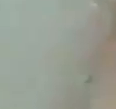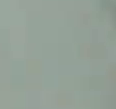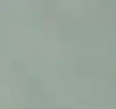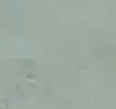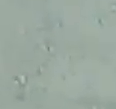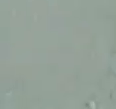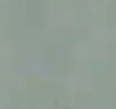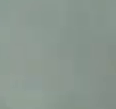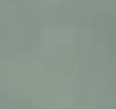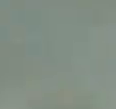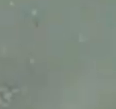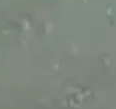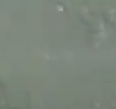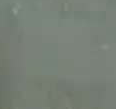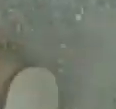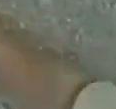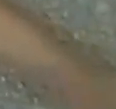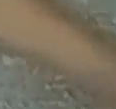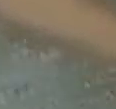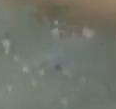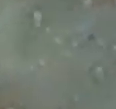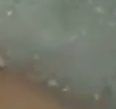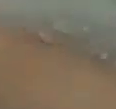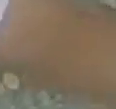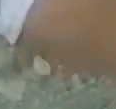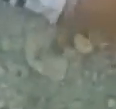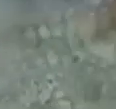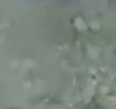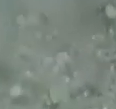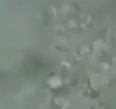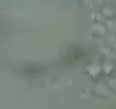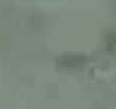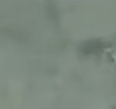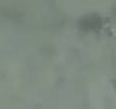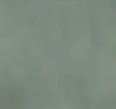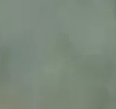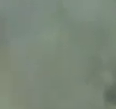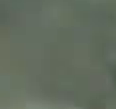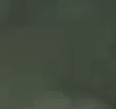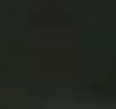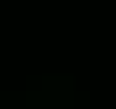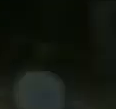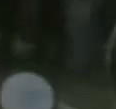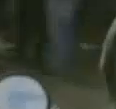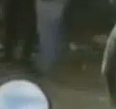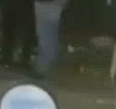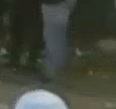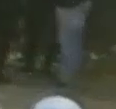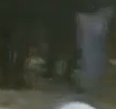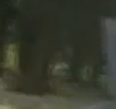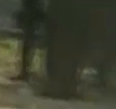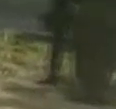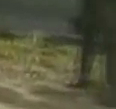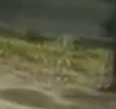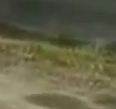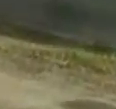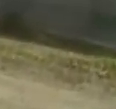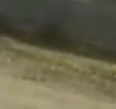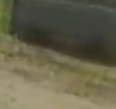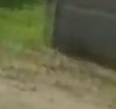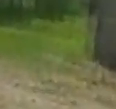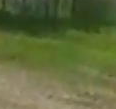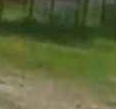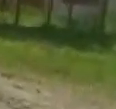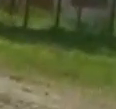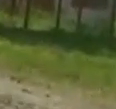de un vehículo y motocicletas. Tras perpetrar el hecho, huyeron a toda velocidad. Los agentes de la Policía